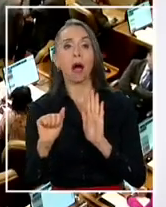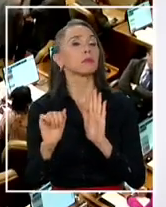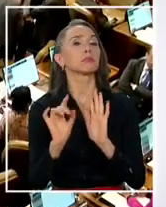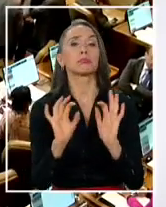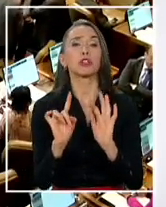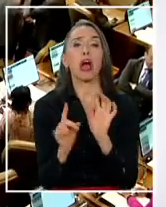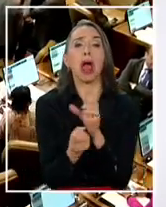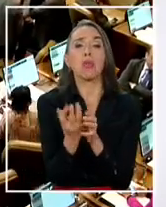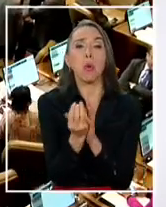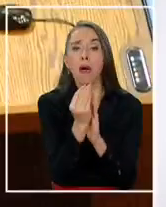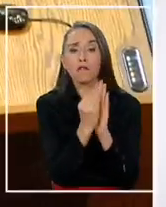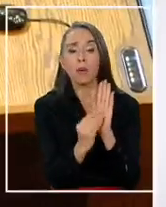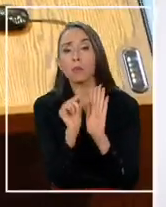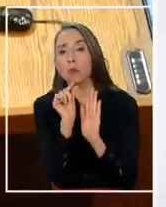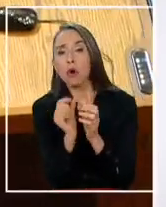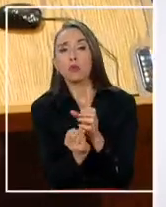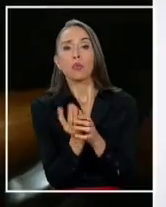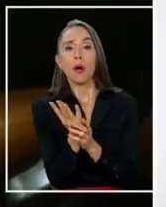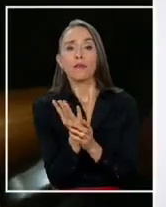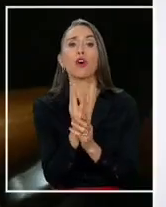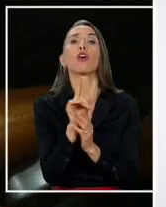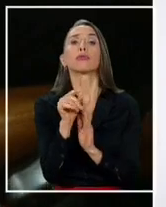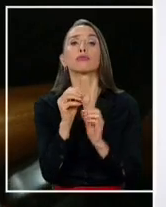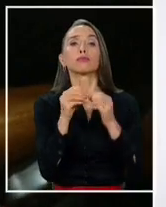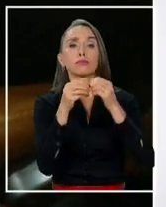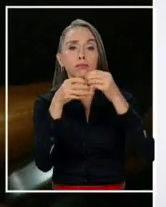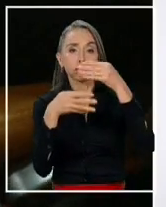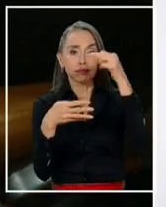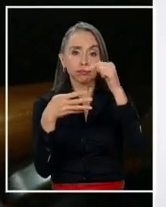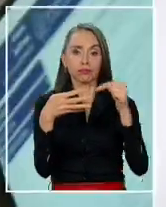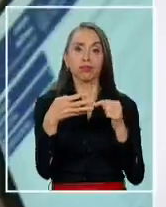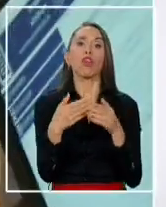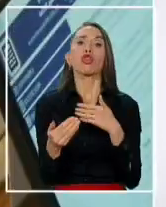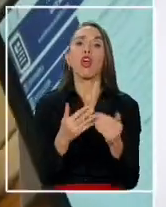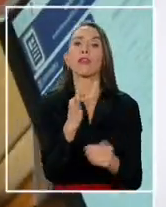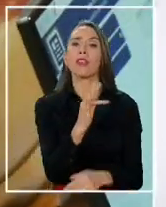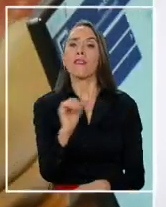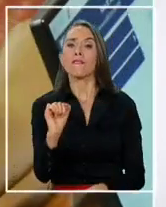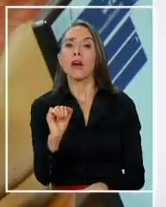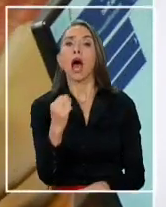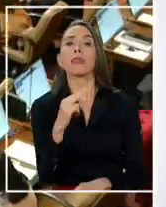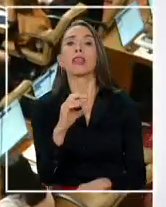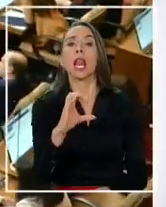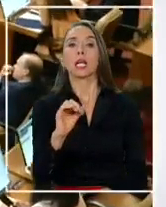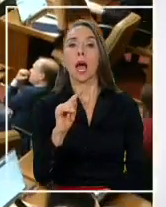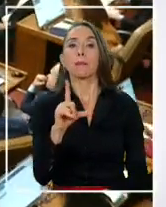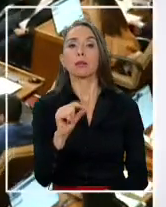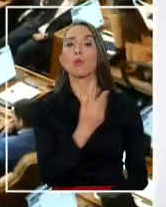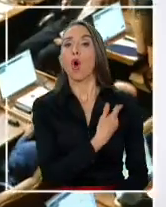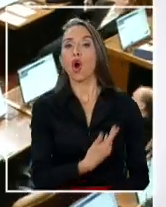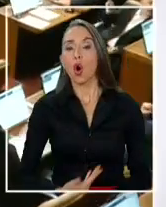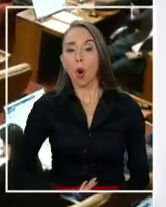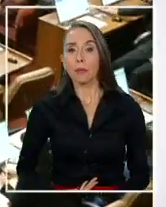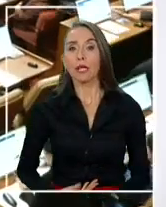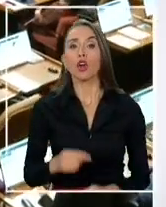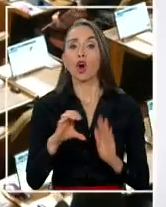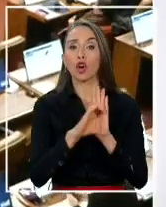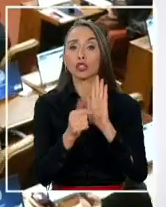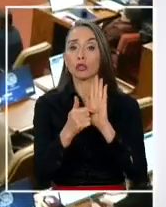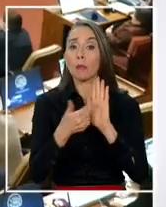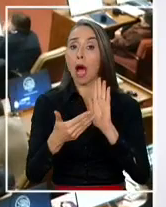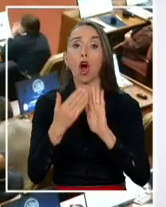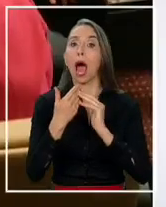novedad. Lo único que sería un poco novedoso es que en el fondo están incluidas en el capítulo de gobierno y no tienen un capítulo por sí solo como lo es en la Carta Magna que